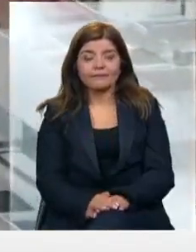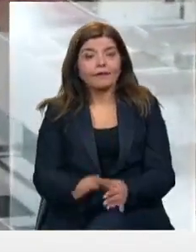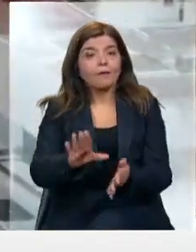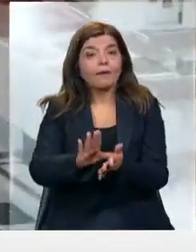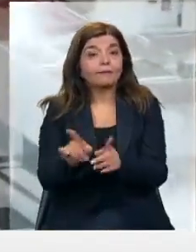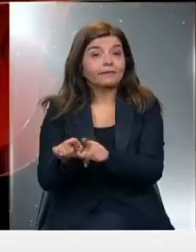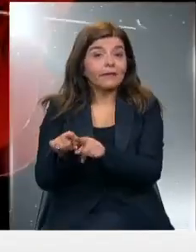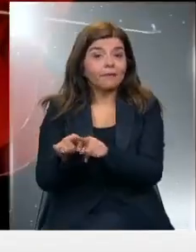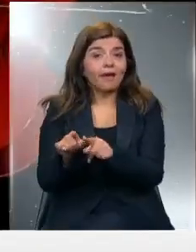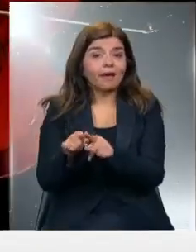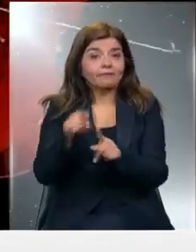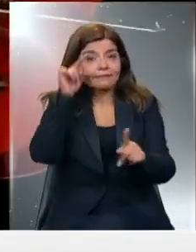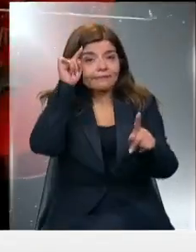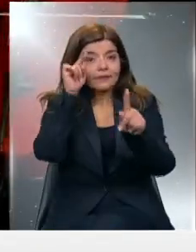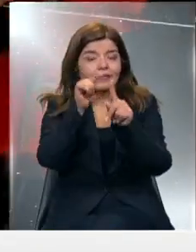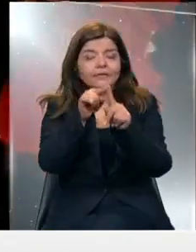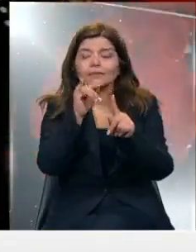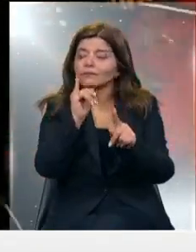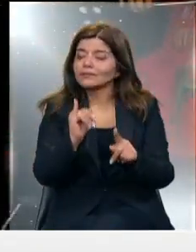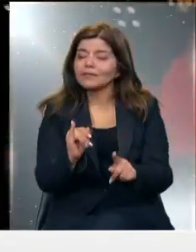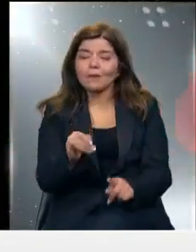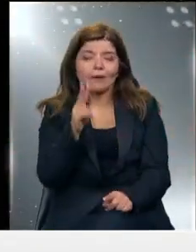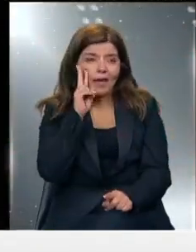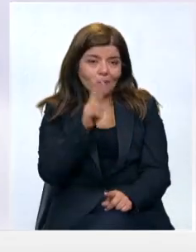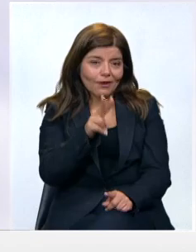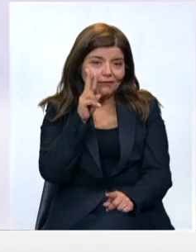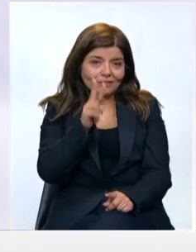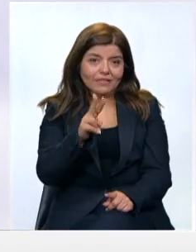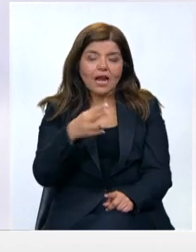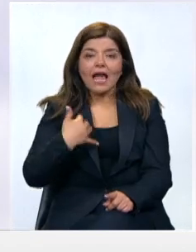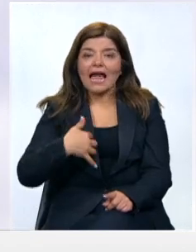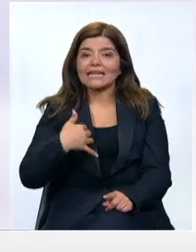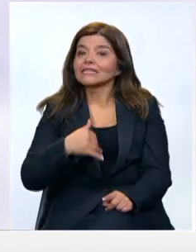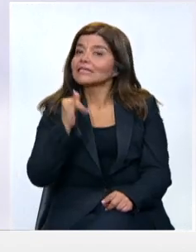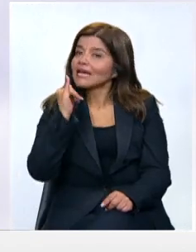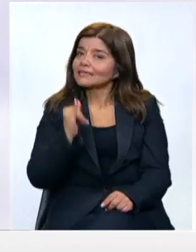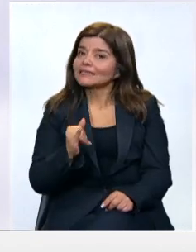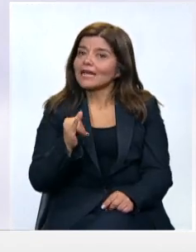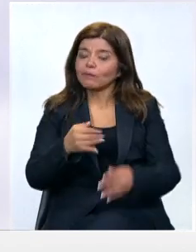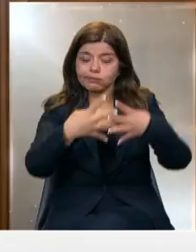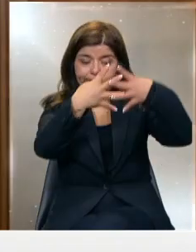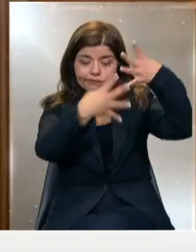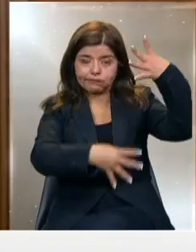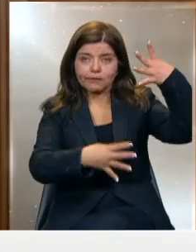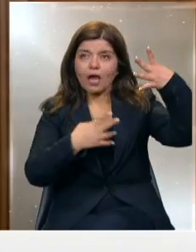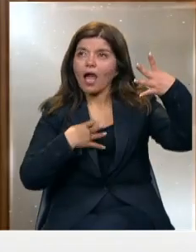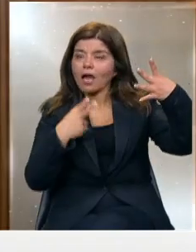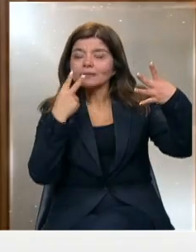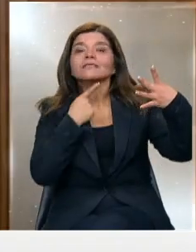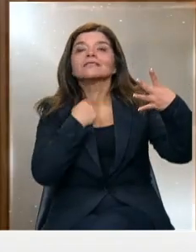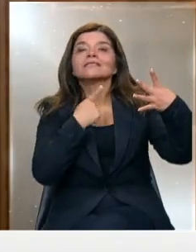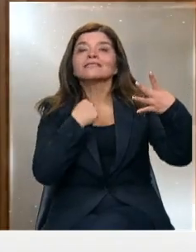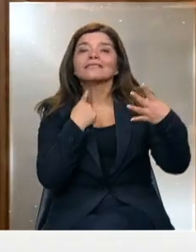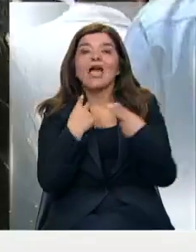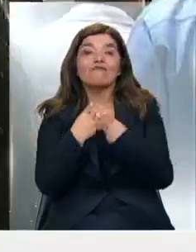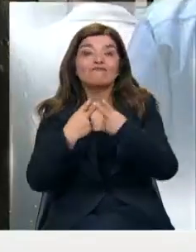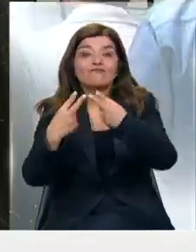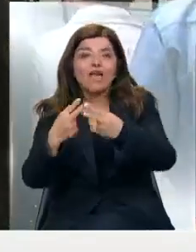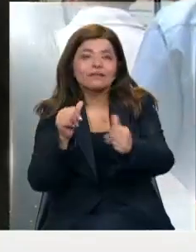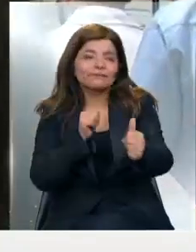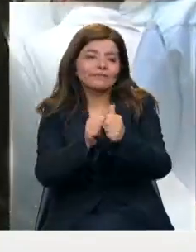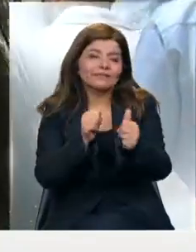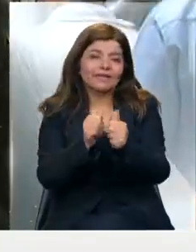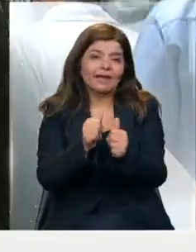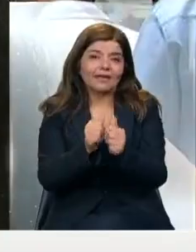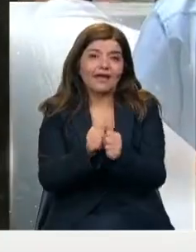país hermano y un destino imperdible para visitar. Argentina siempre está en la lista de futuros viajes por su cercanía. Aparte de tener